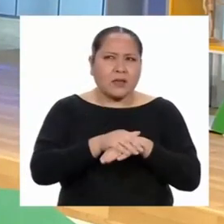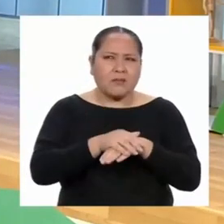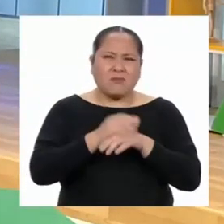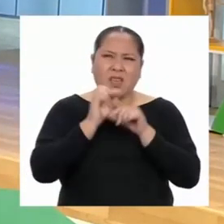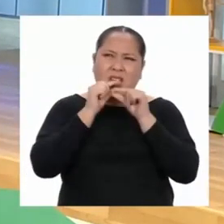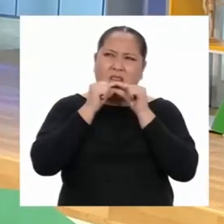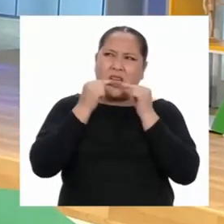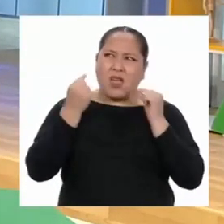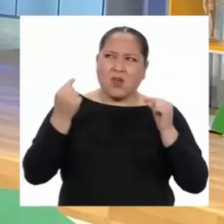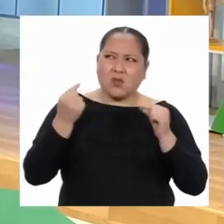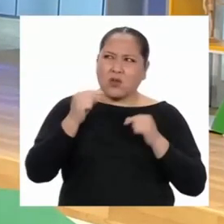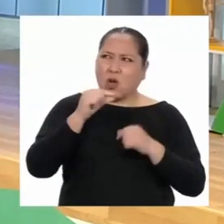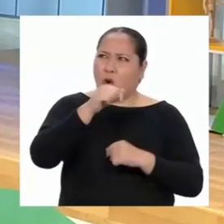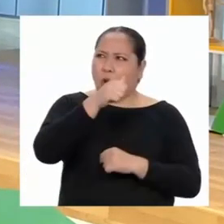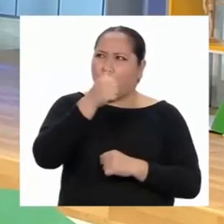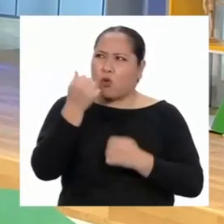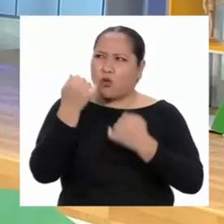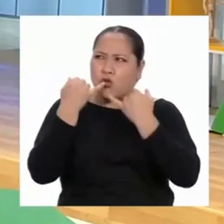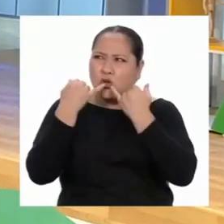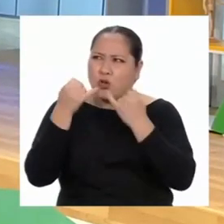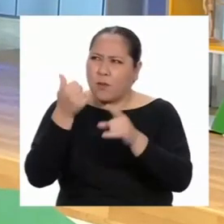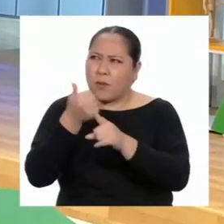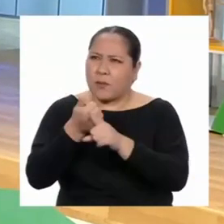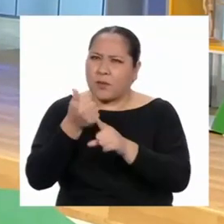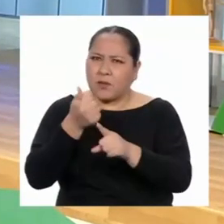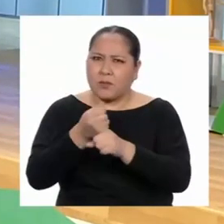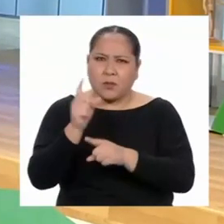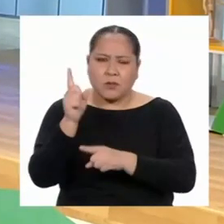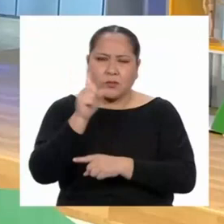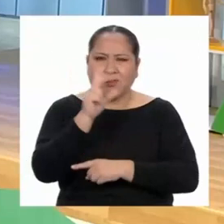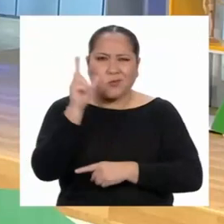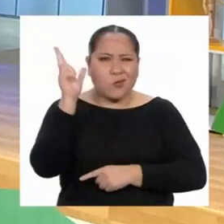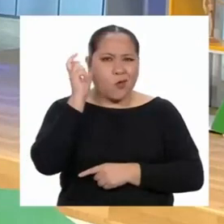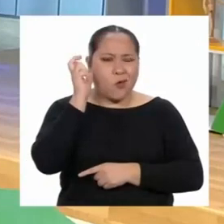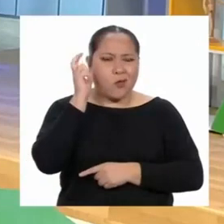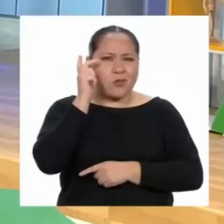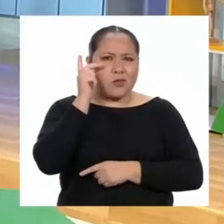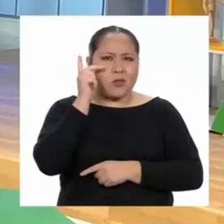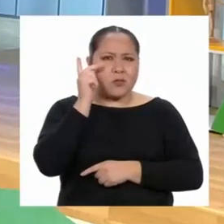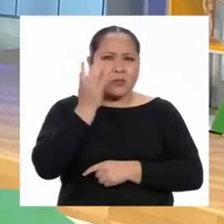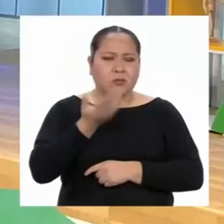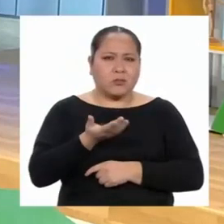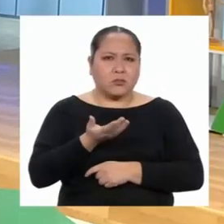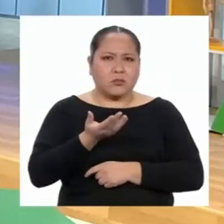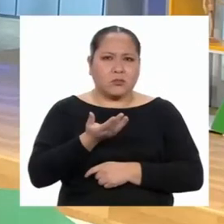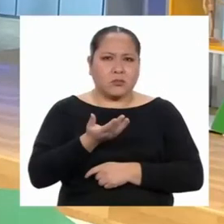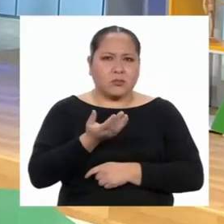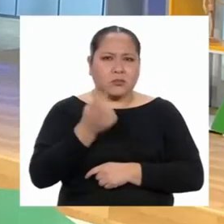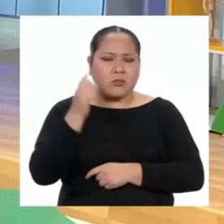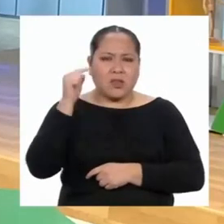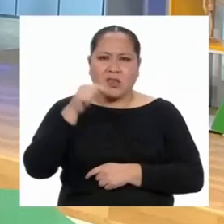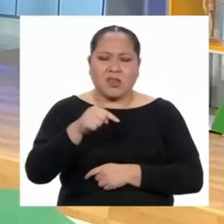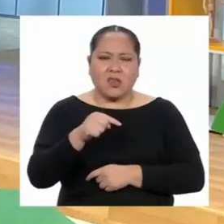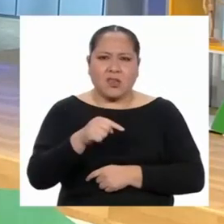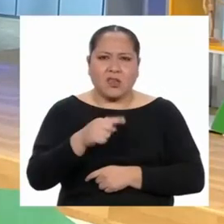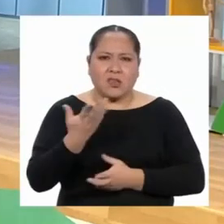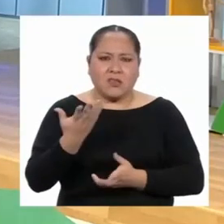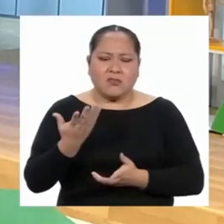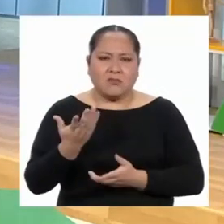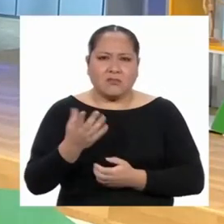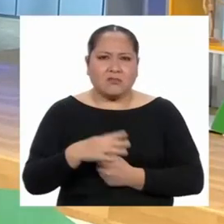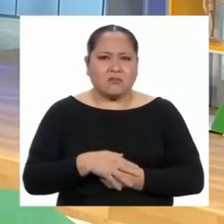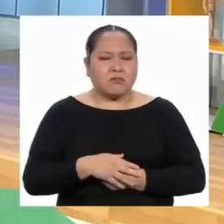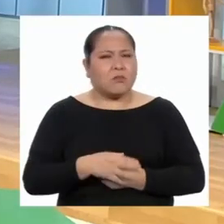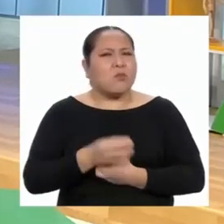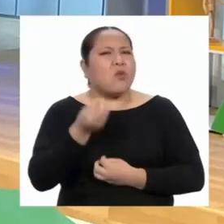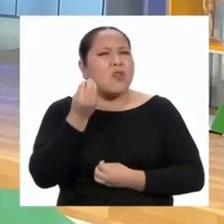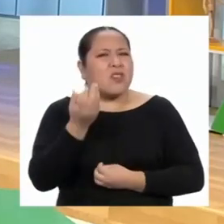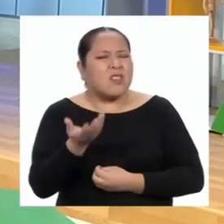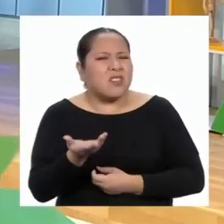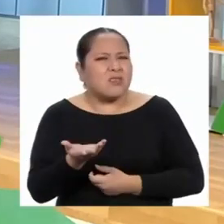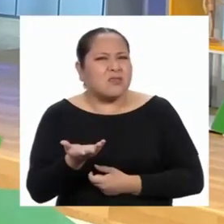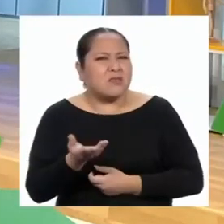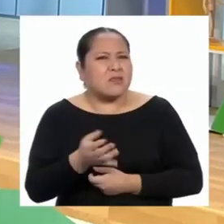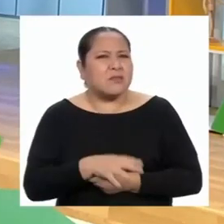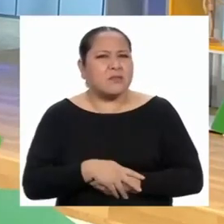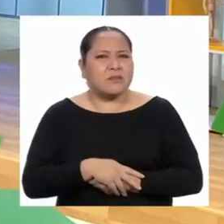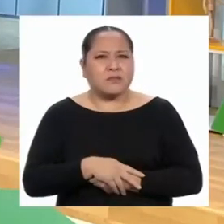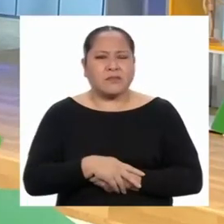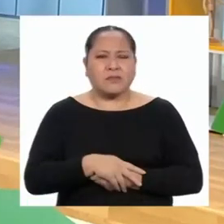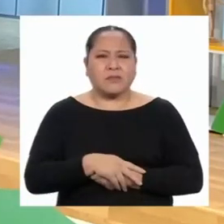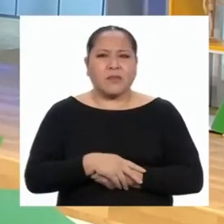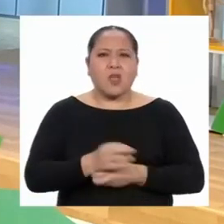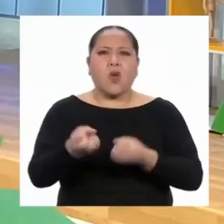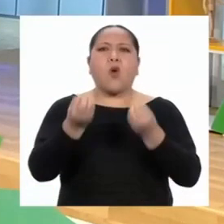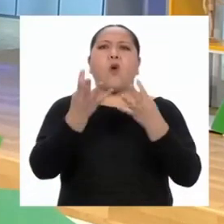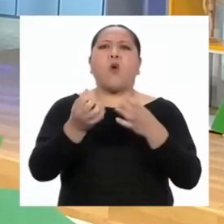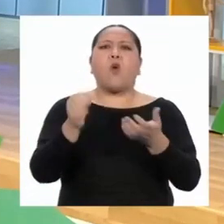lengua originaria no he escuchado tanto, al menos en cuanto al género urbano. ¿A qué se deberá esto?